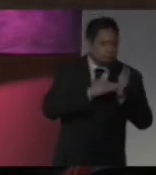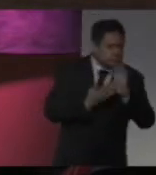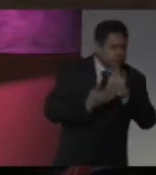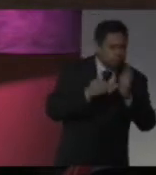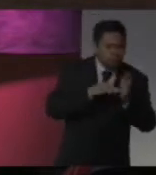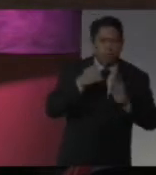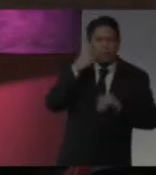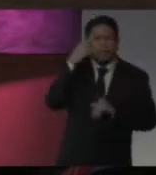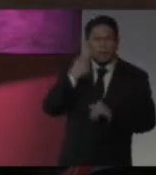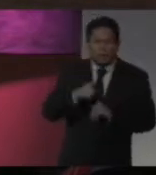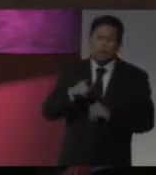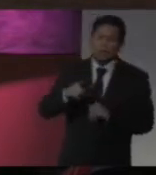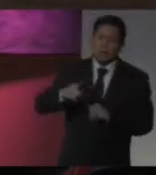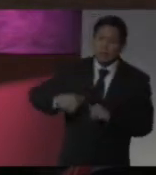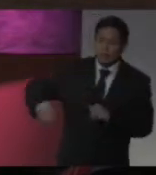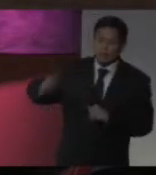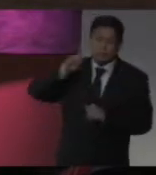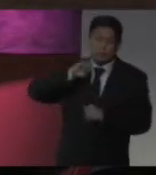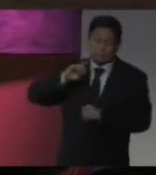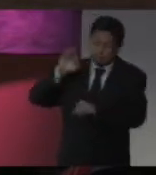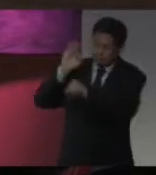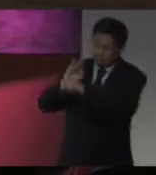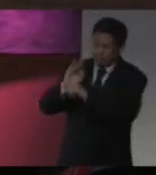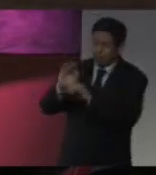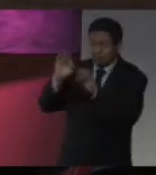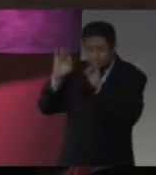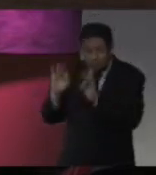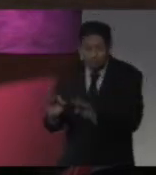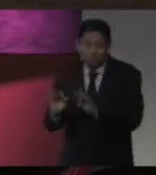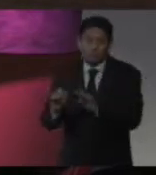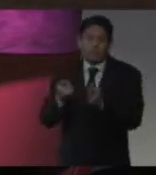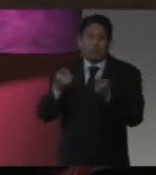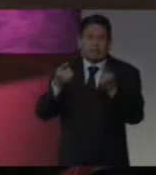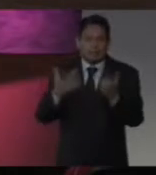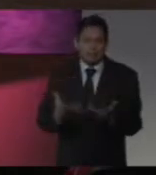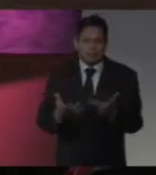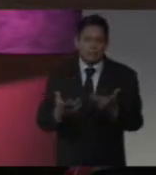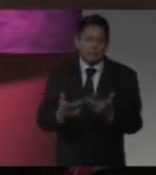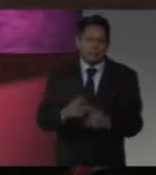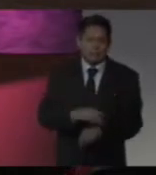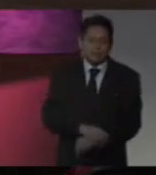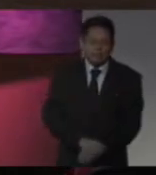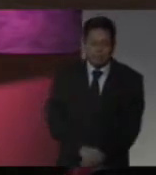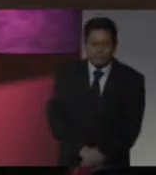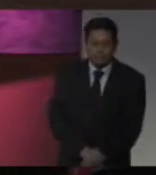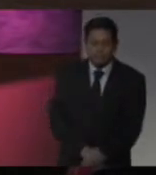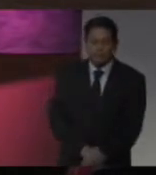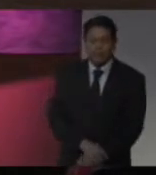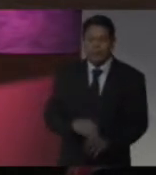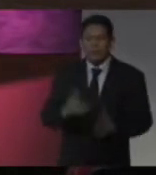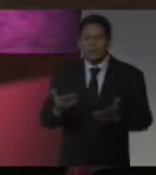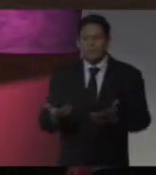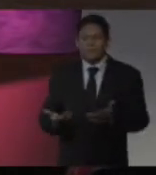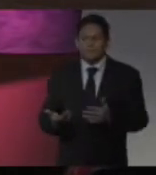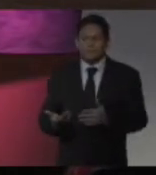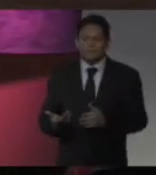busca la transformación radical, ¿verdad? Tuviera un efecto nuestro trabajo. Entonces,